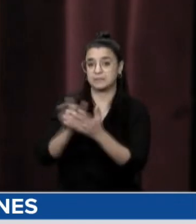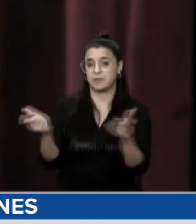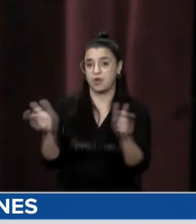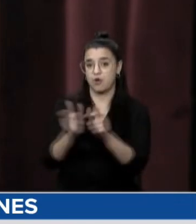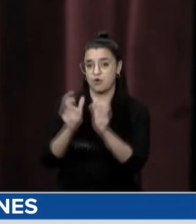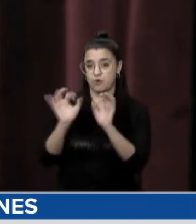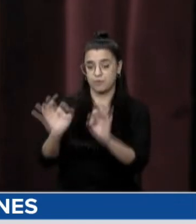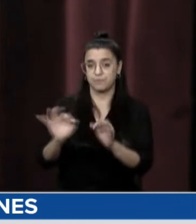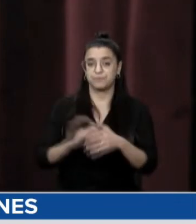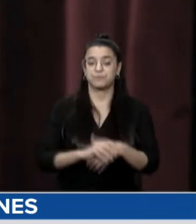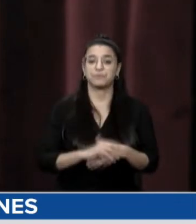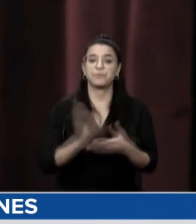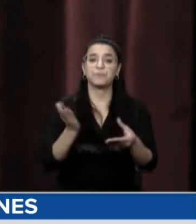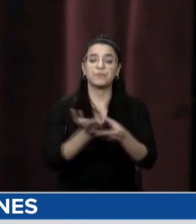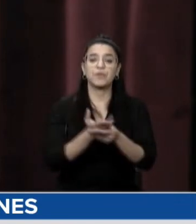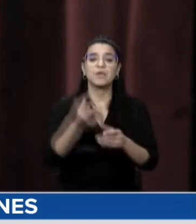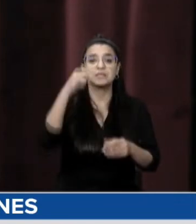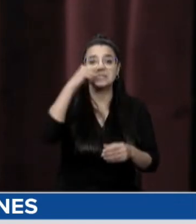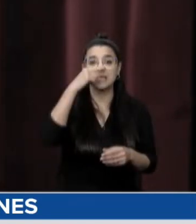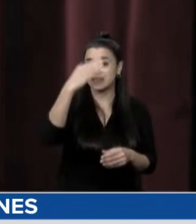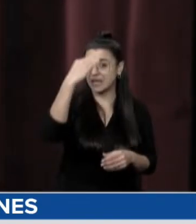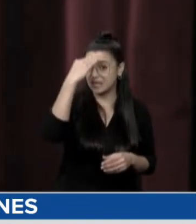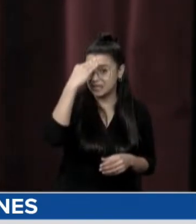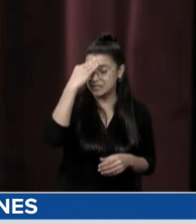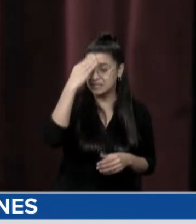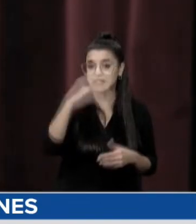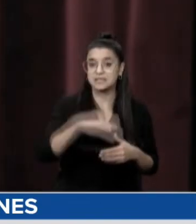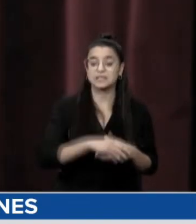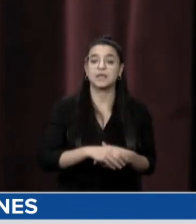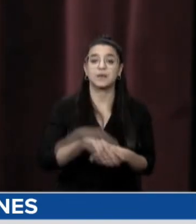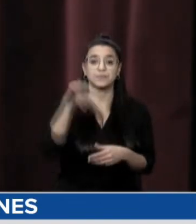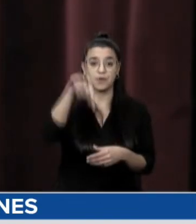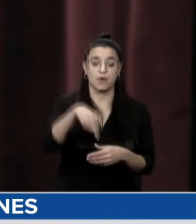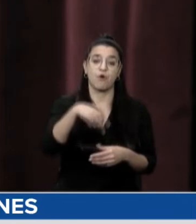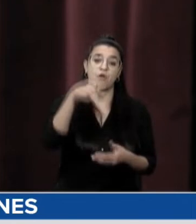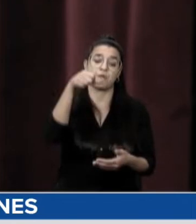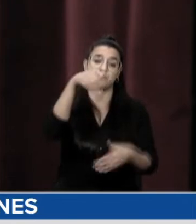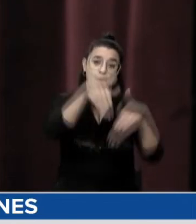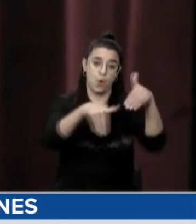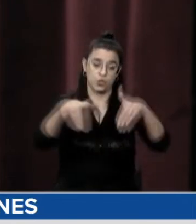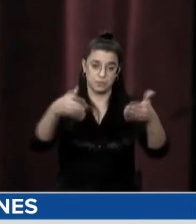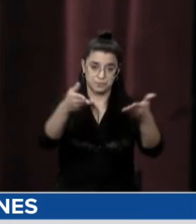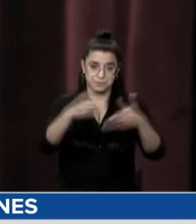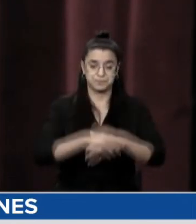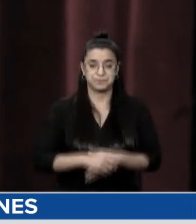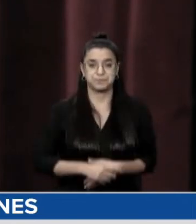comisión. Orden del día número 715. Sírvanse marcar su voto.